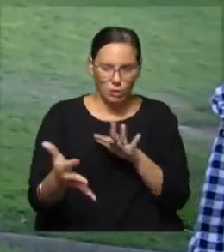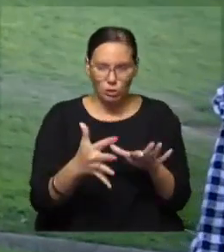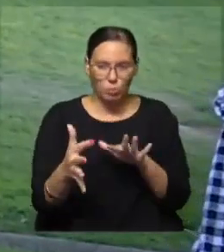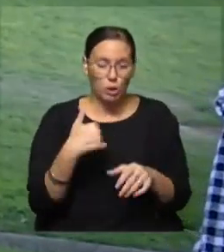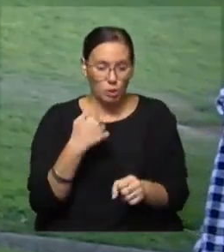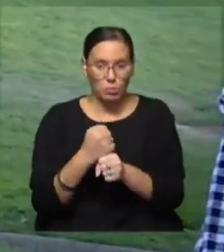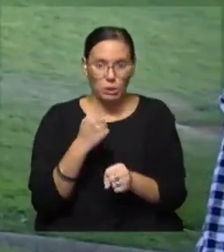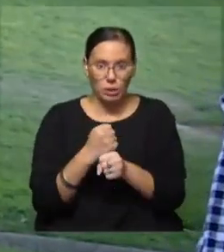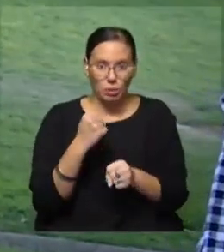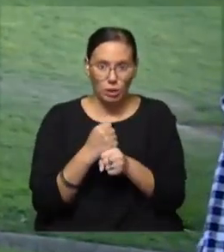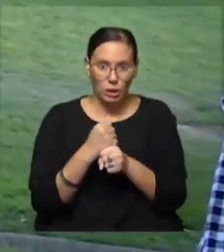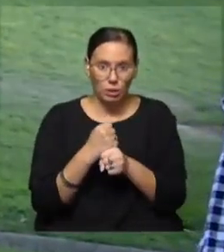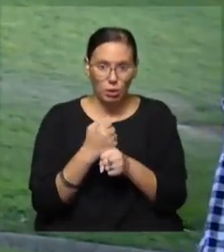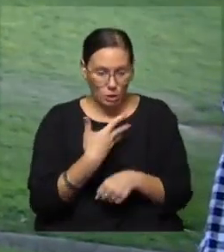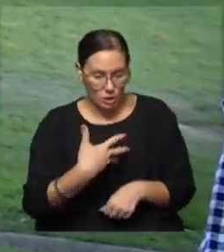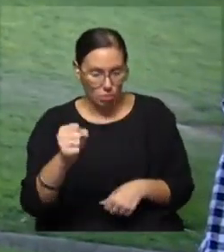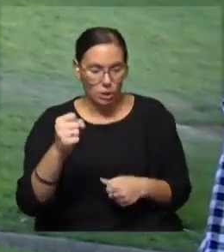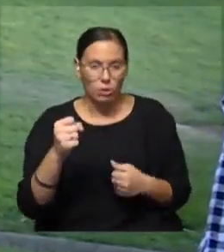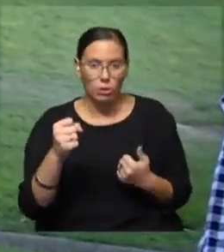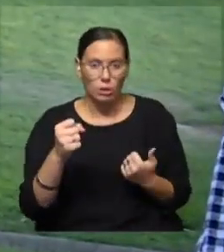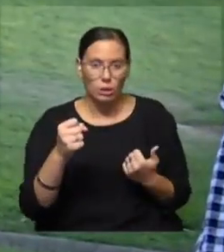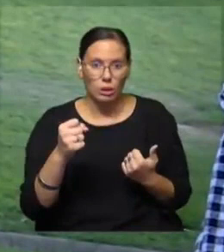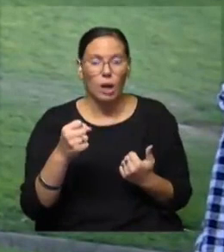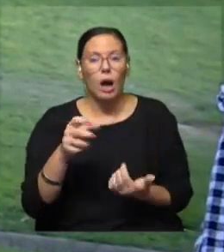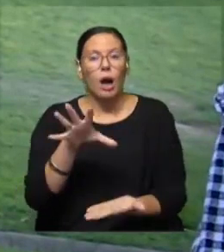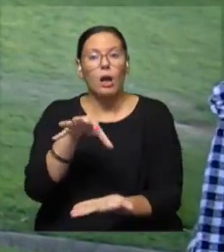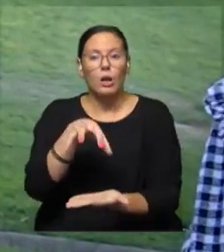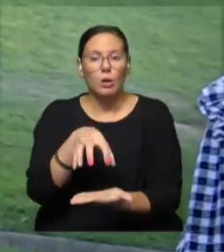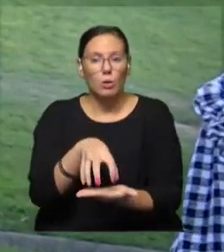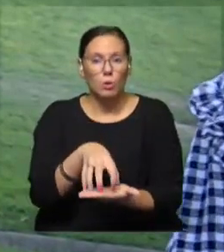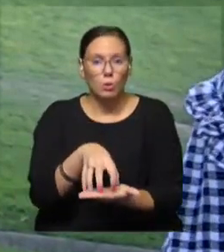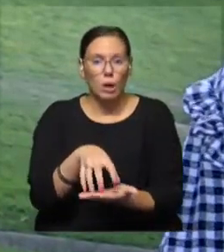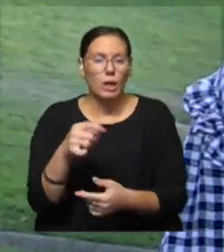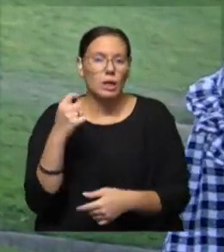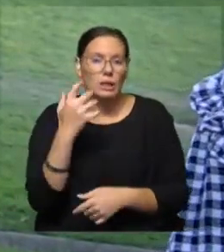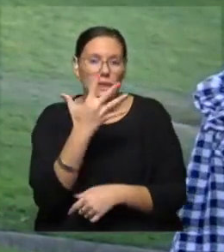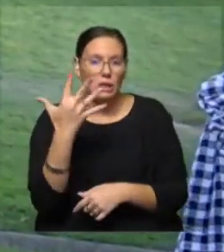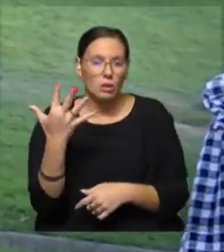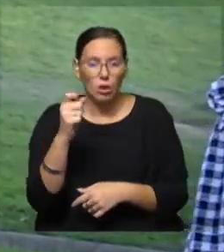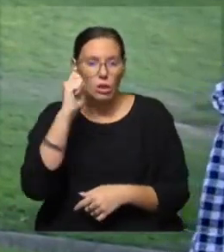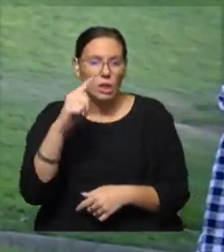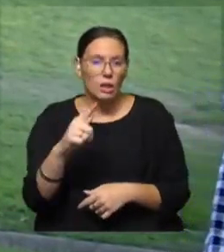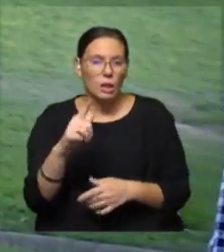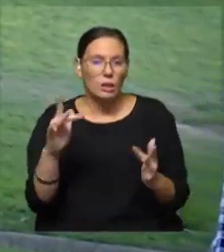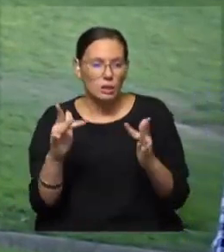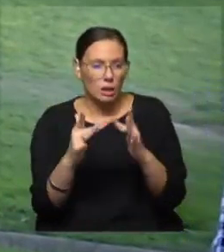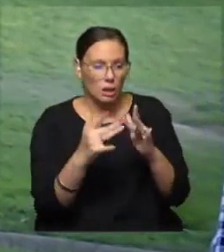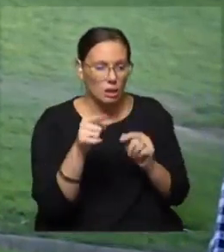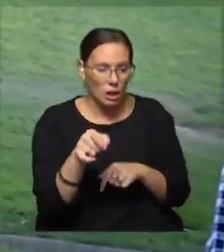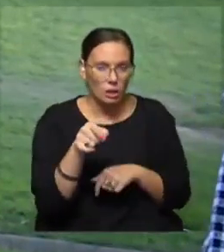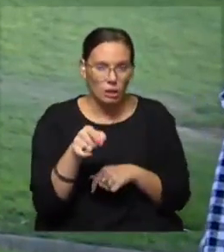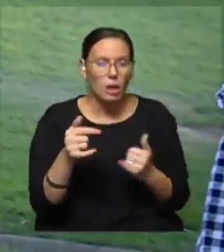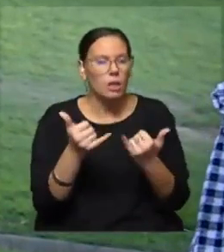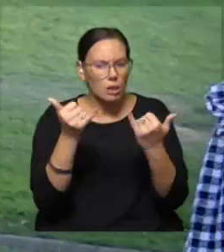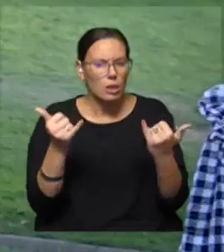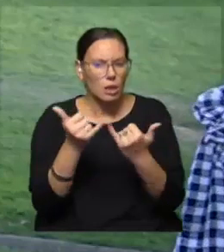mi trabajo me llevaron al departamento 5 de inteligencia de enlace. Allí estuvimos unos